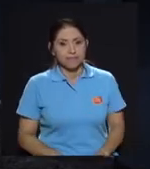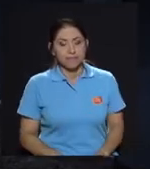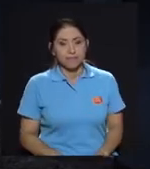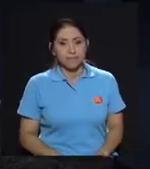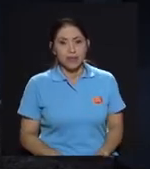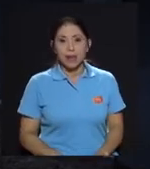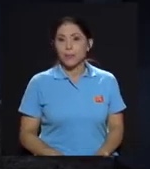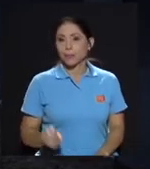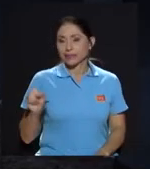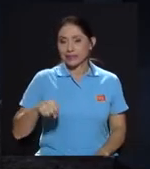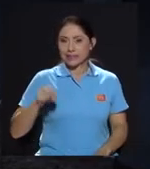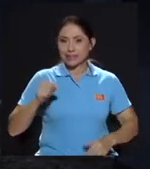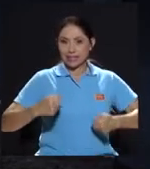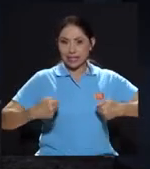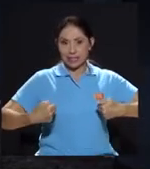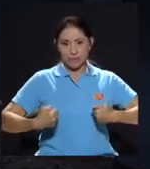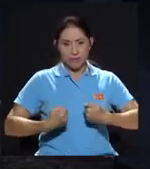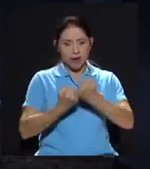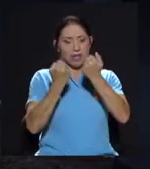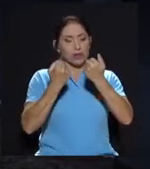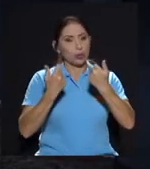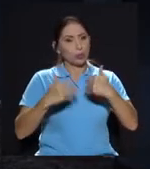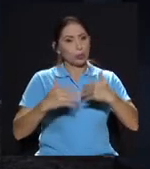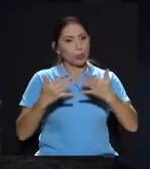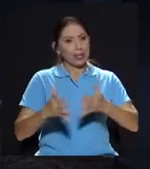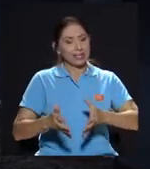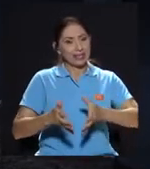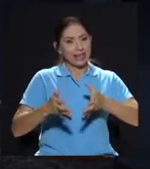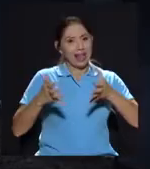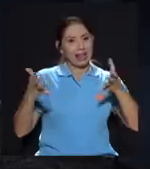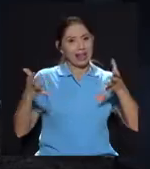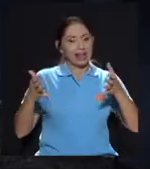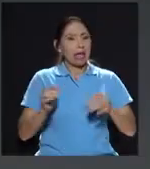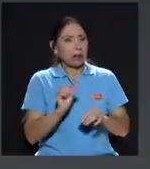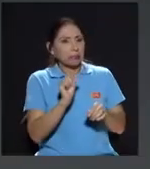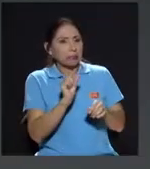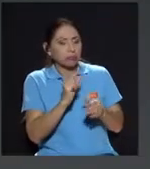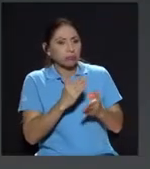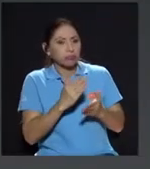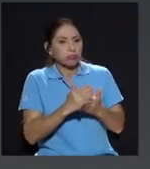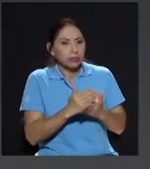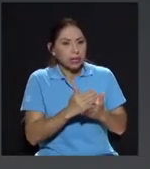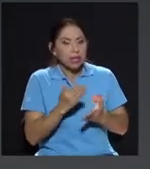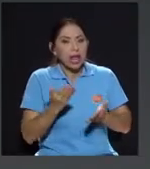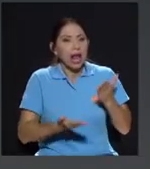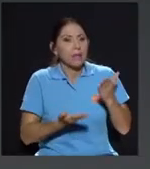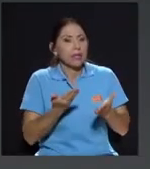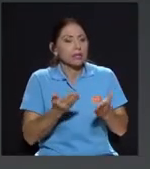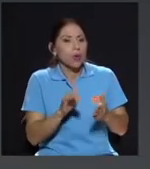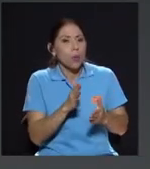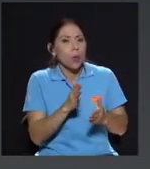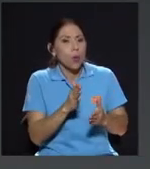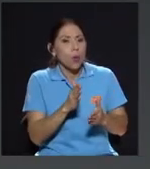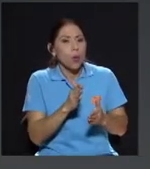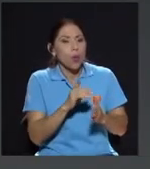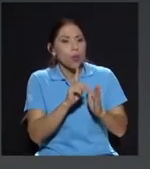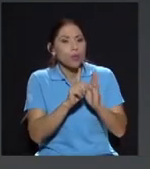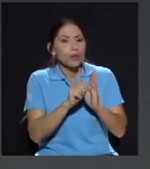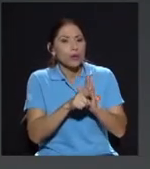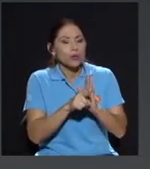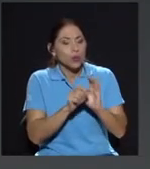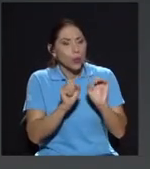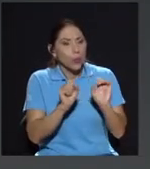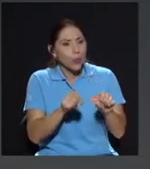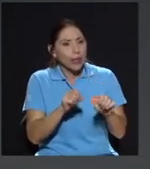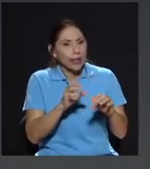el reto es es grande tal vez lo interrumpir un minutito tal vez como en un minuto doña maria lucia cuente